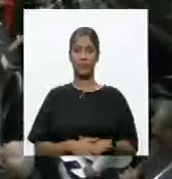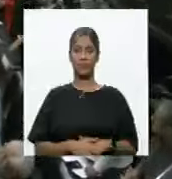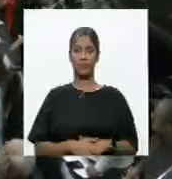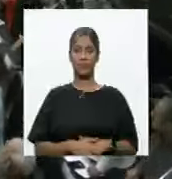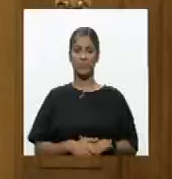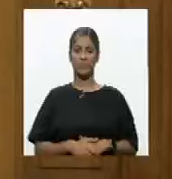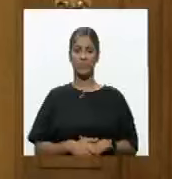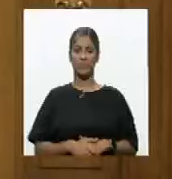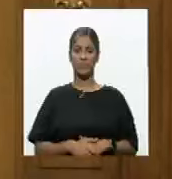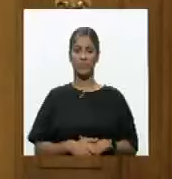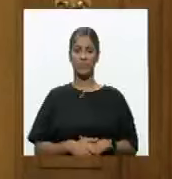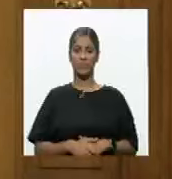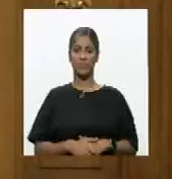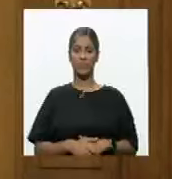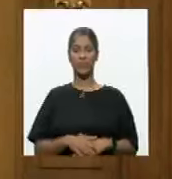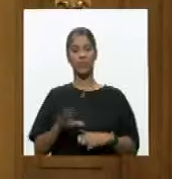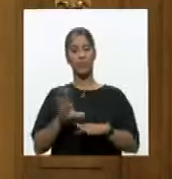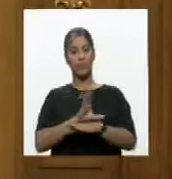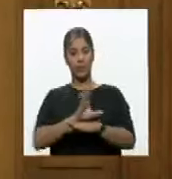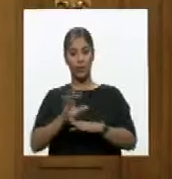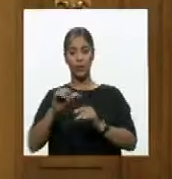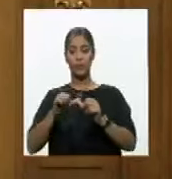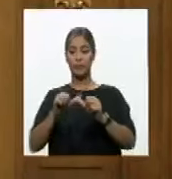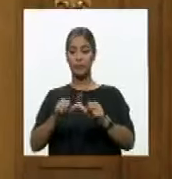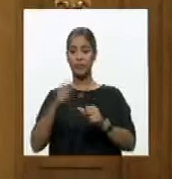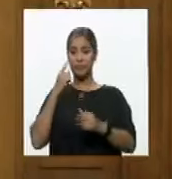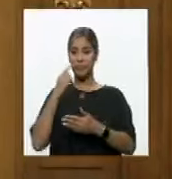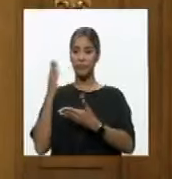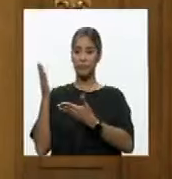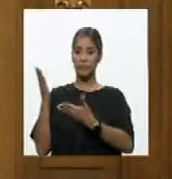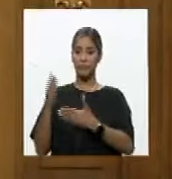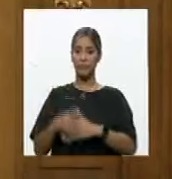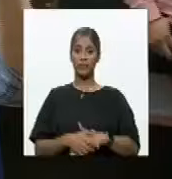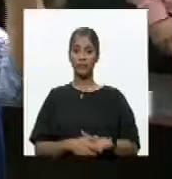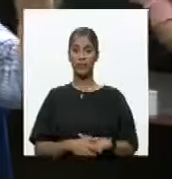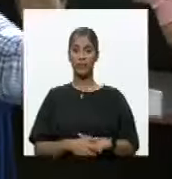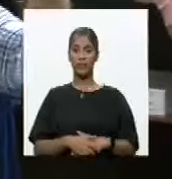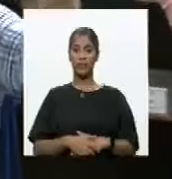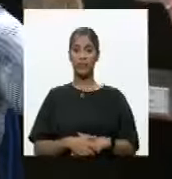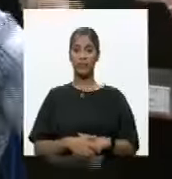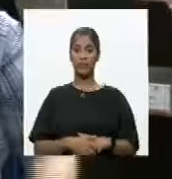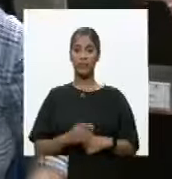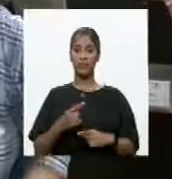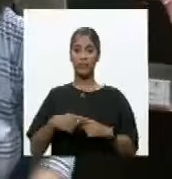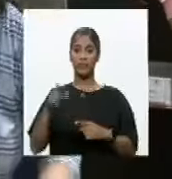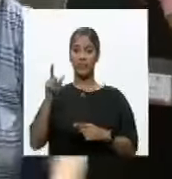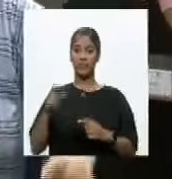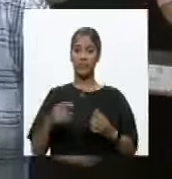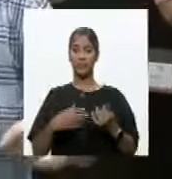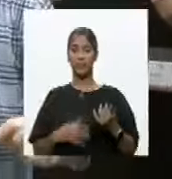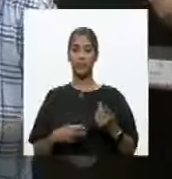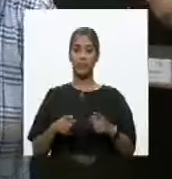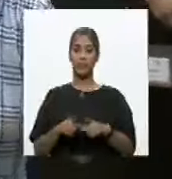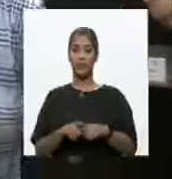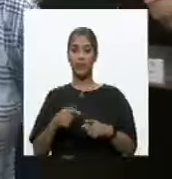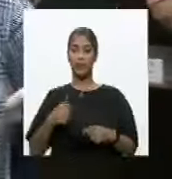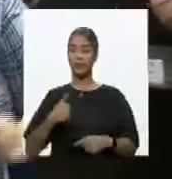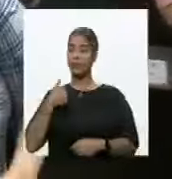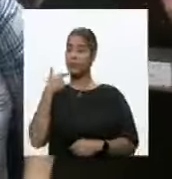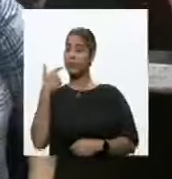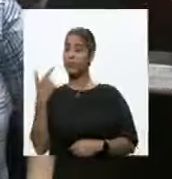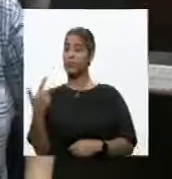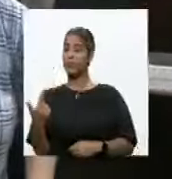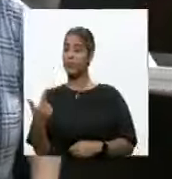Y al compañero Linares con su hermosa mandolina le diré